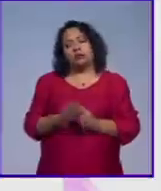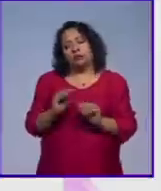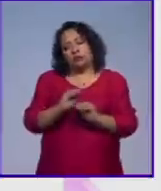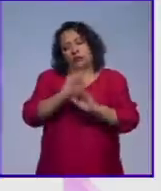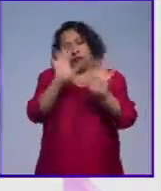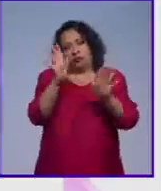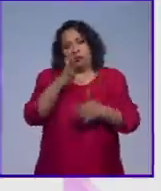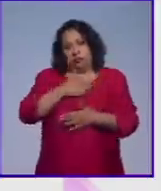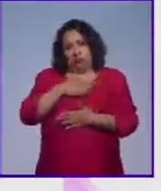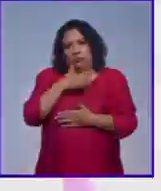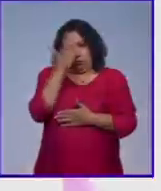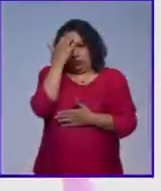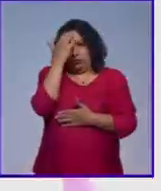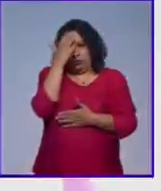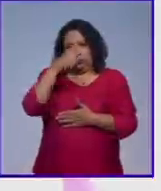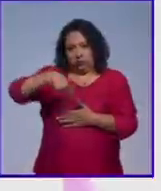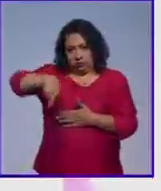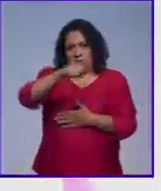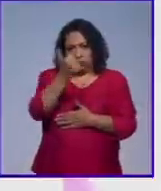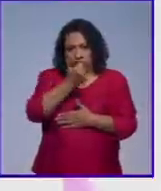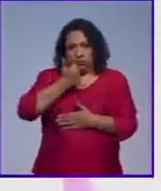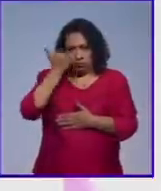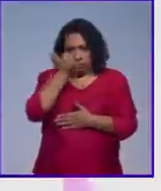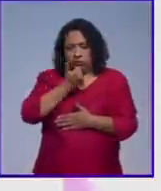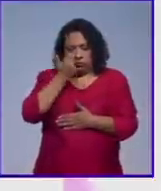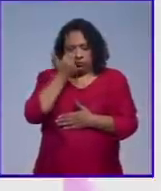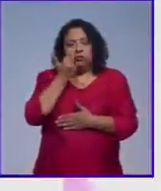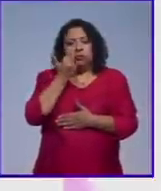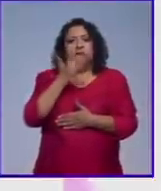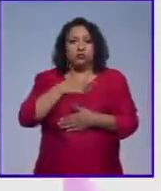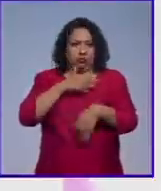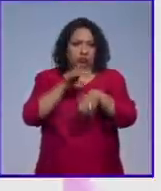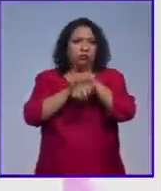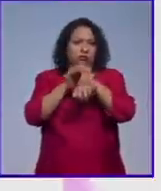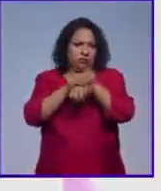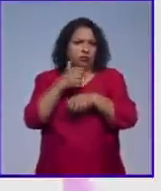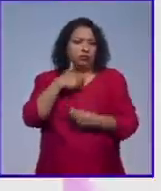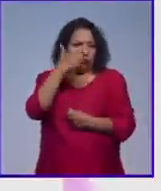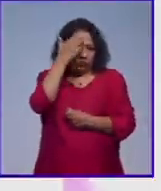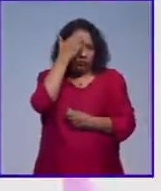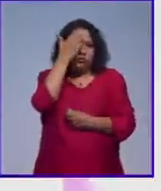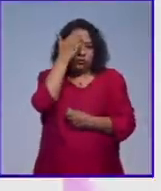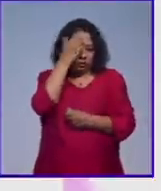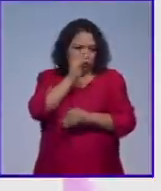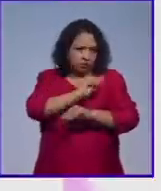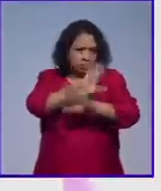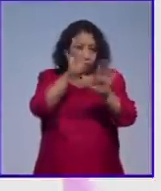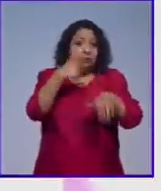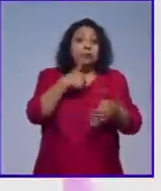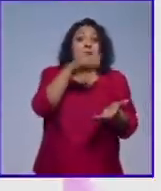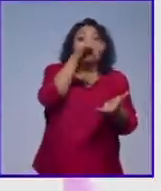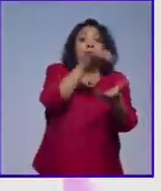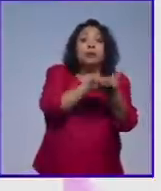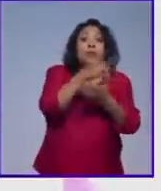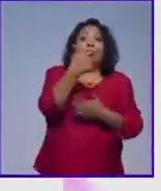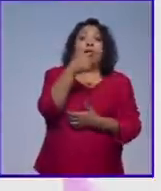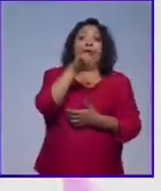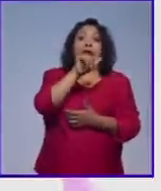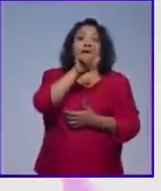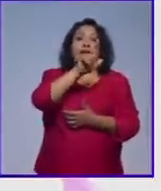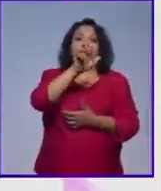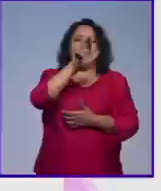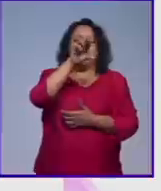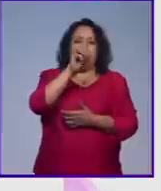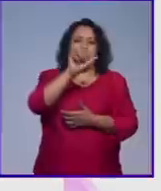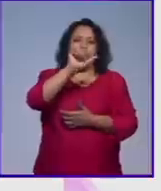Obviamente yo conocía a los estudiantes, eran mis amigos. Además, mi esposo Guillermo Haro,